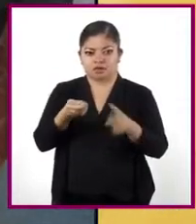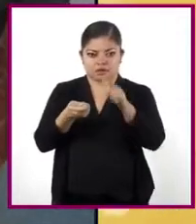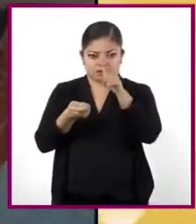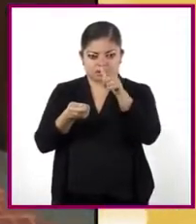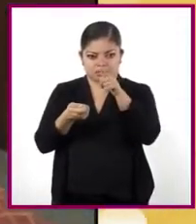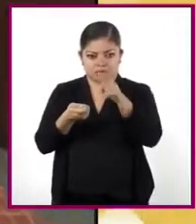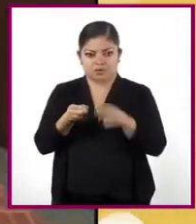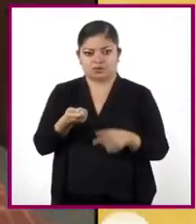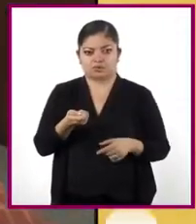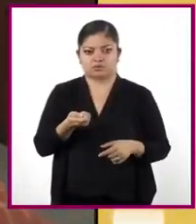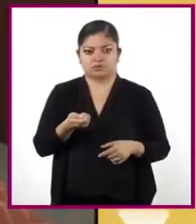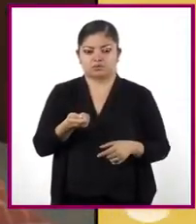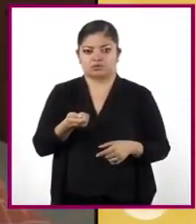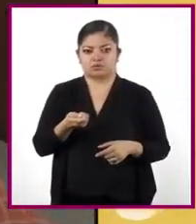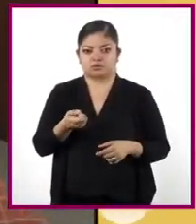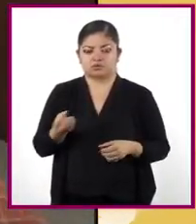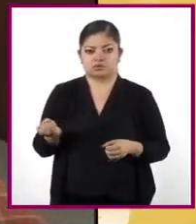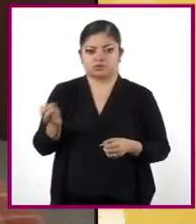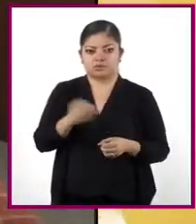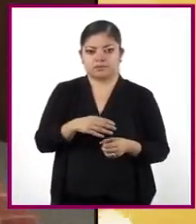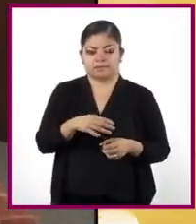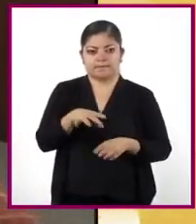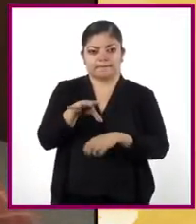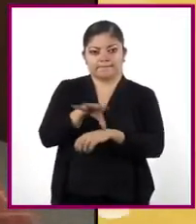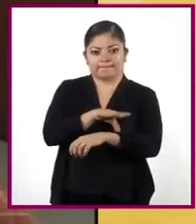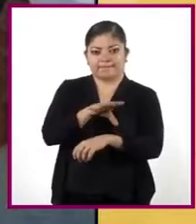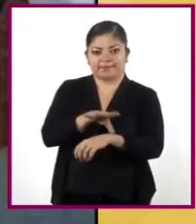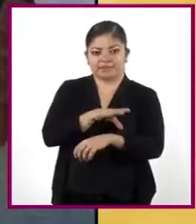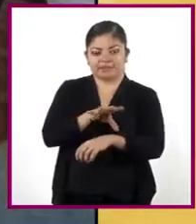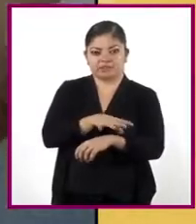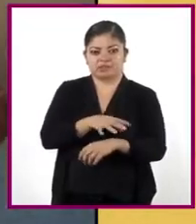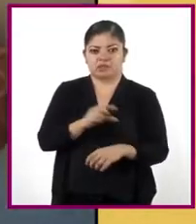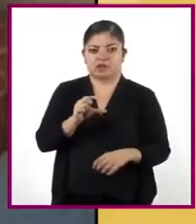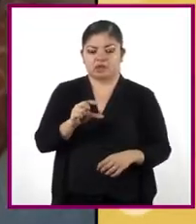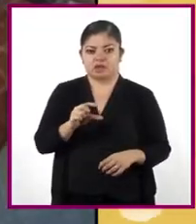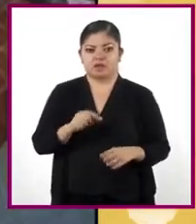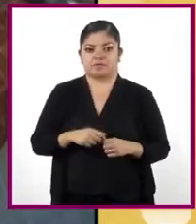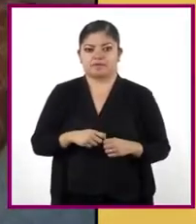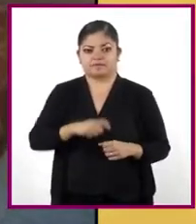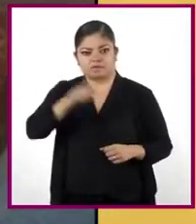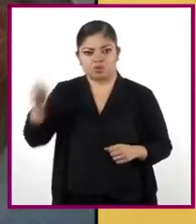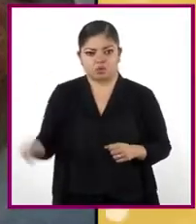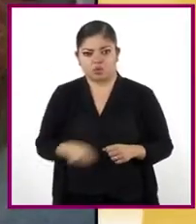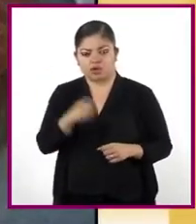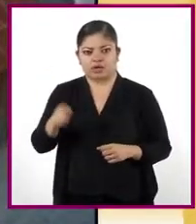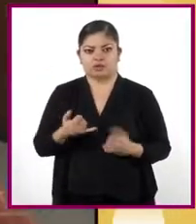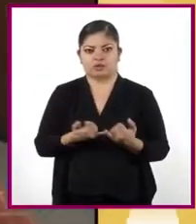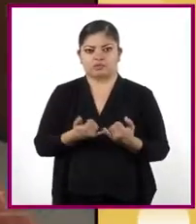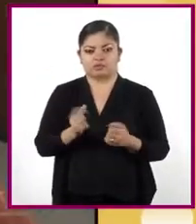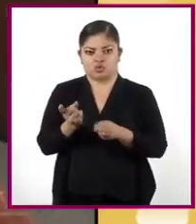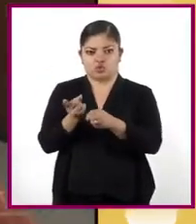mano, unas pilas, una cuerda y una brújula.